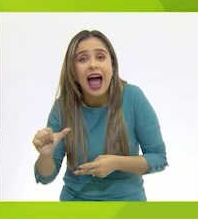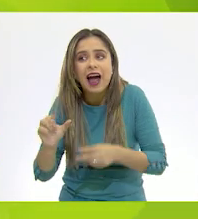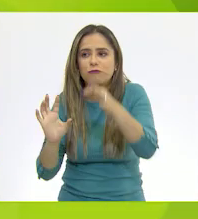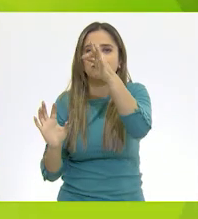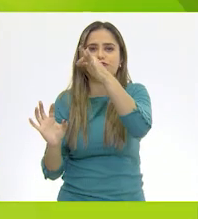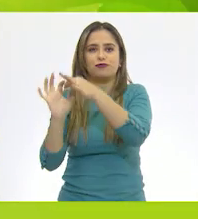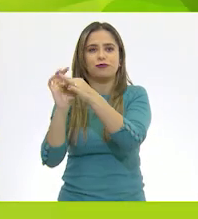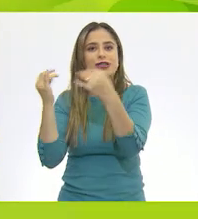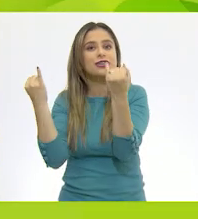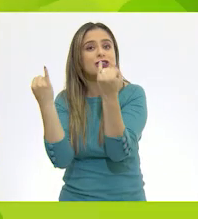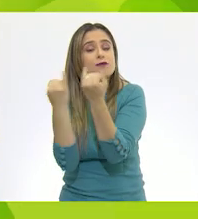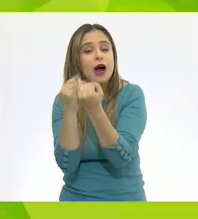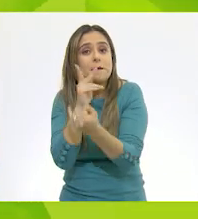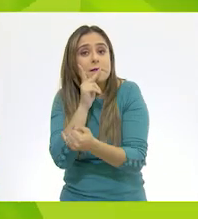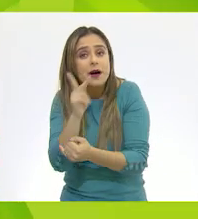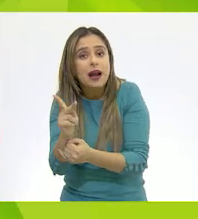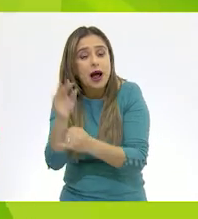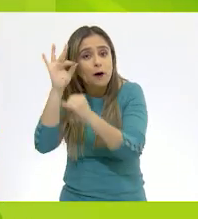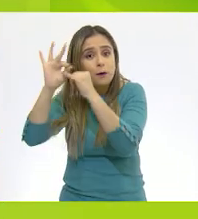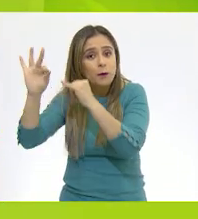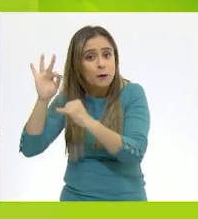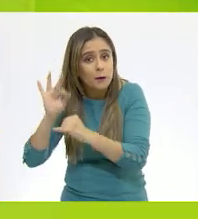Locuela. Y